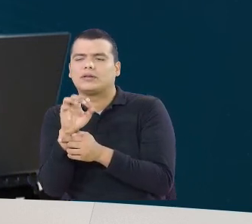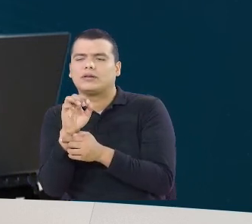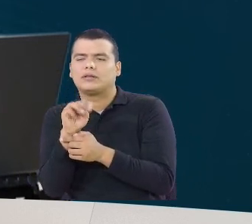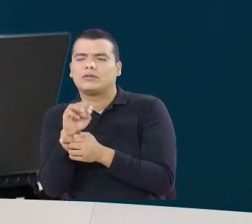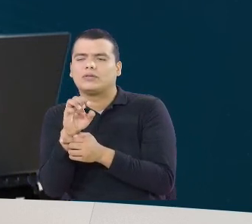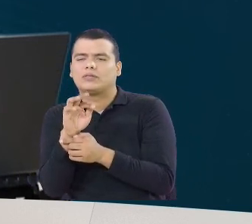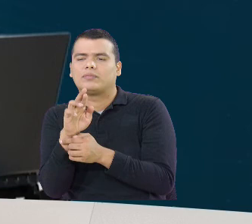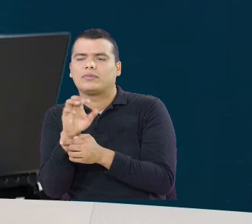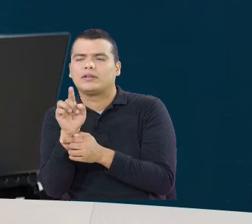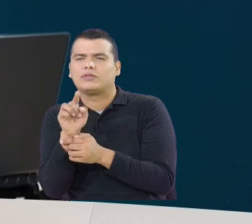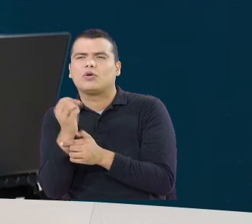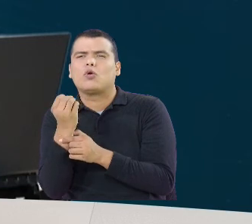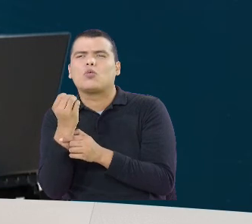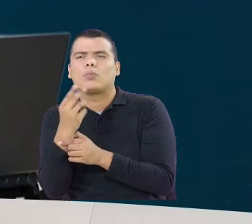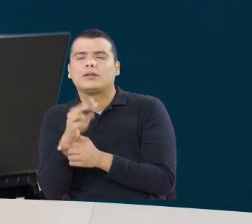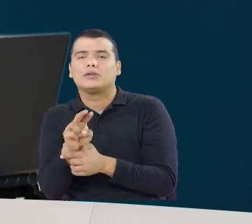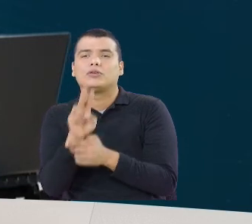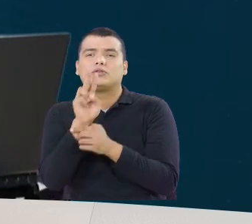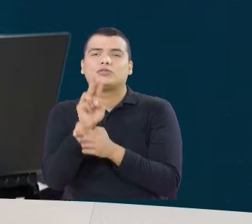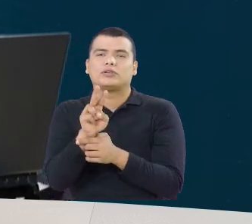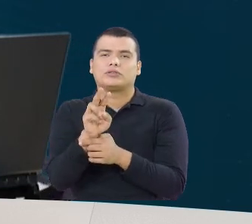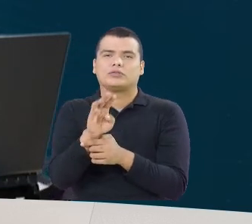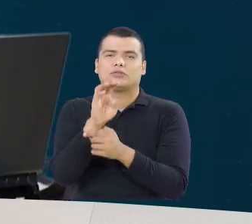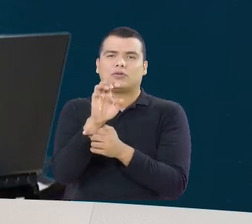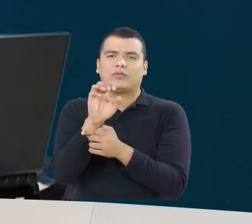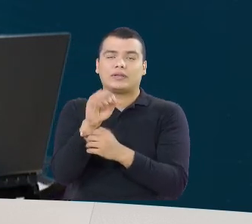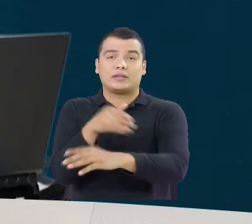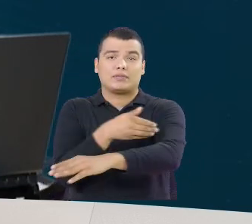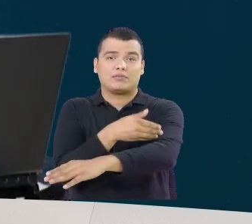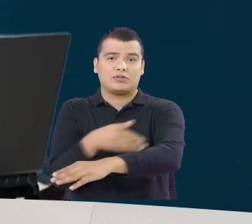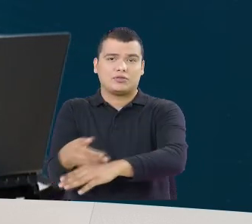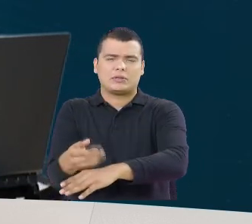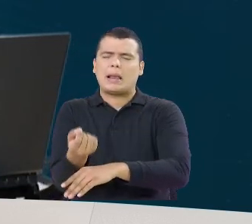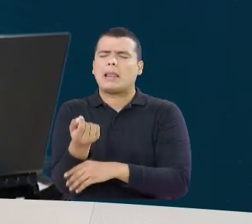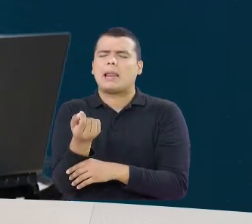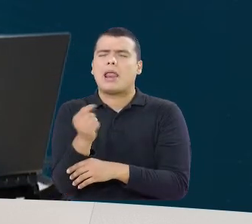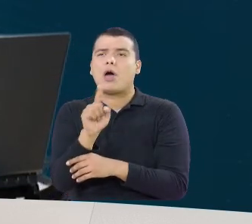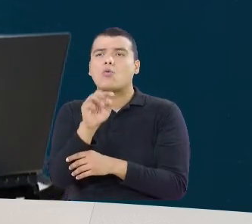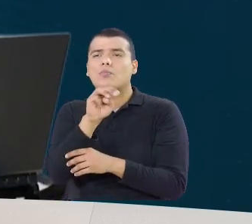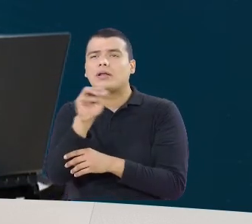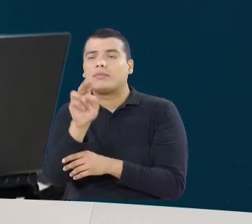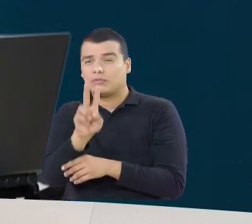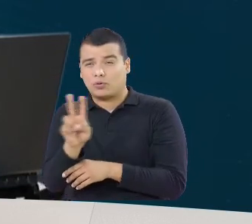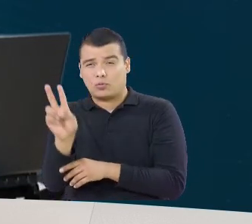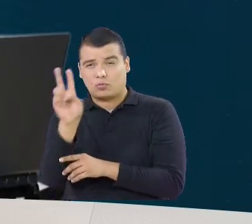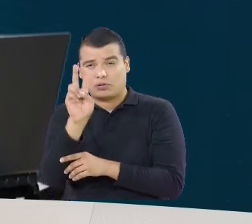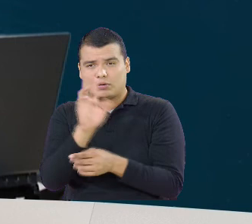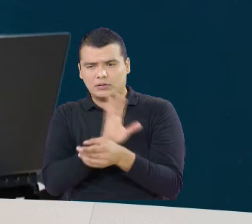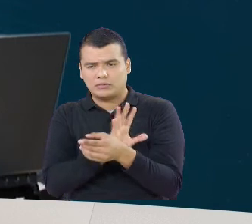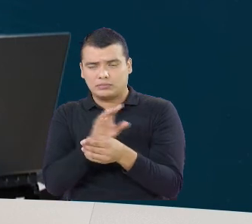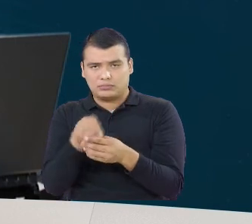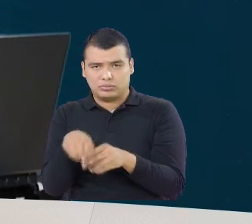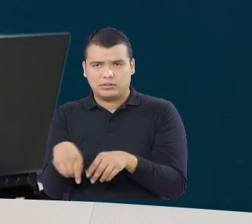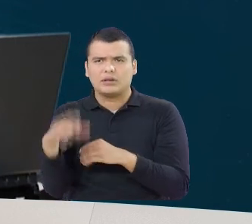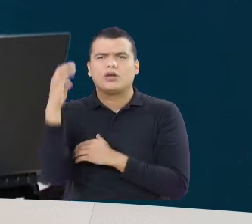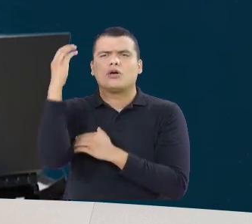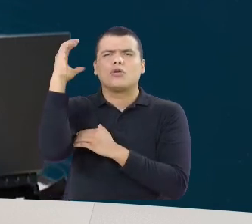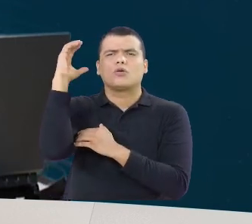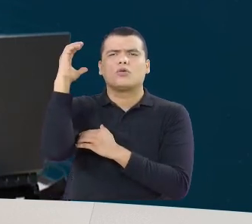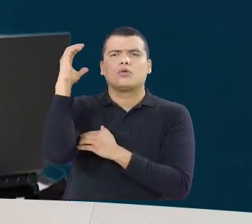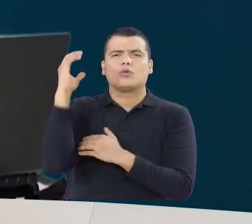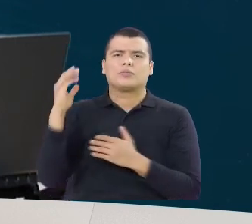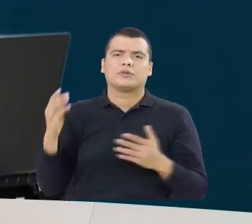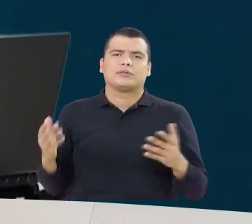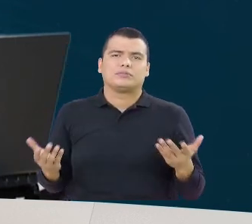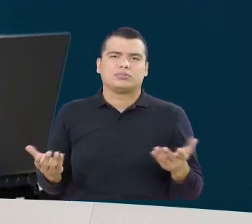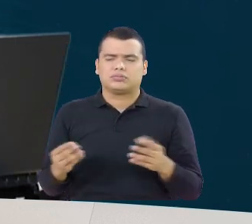video, 290 millones de transistores en 1 mm². Entonces, Colombia, por ejemplo, está,